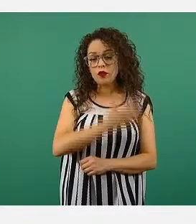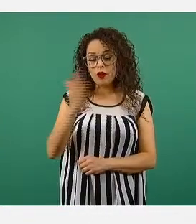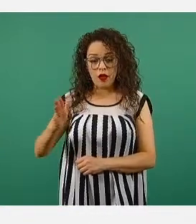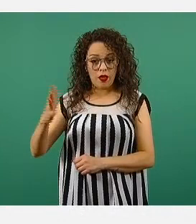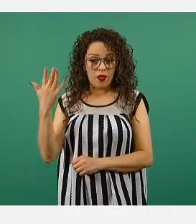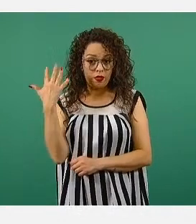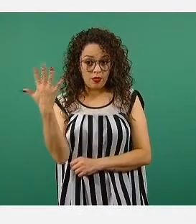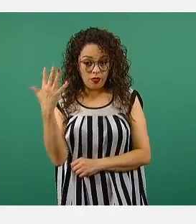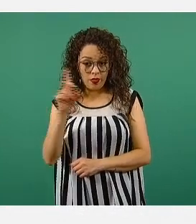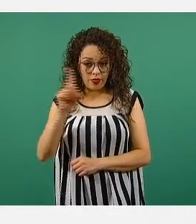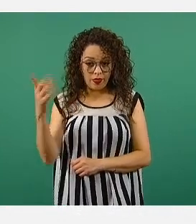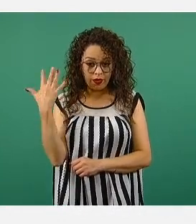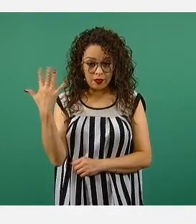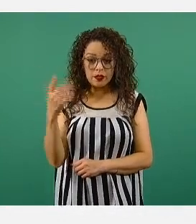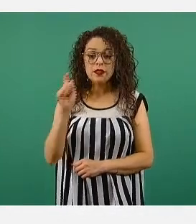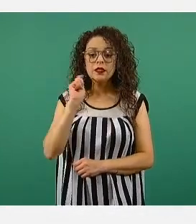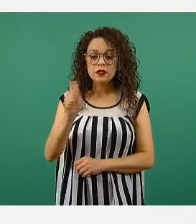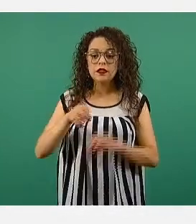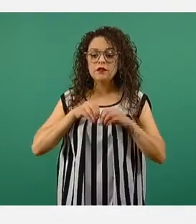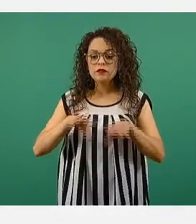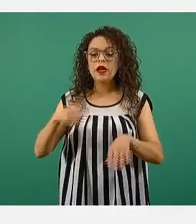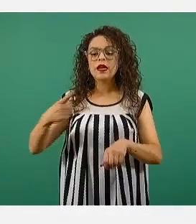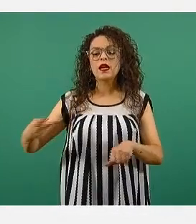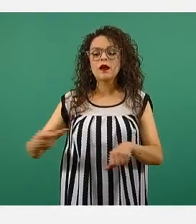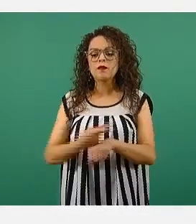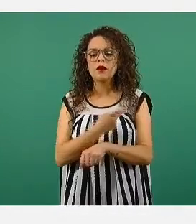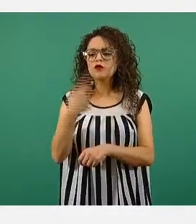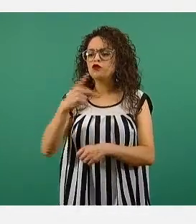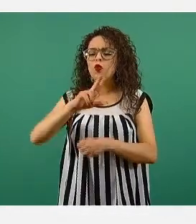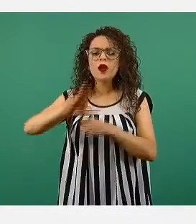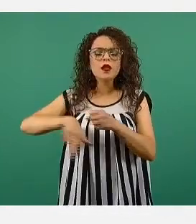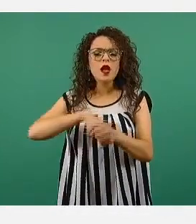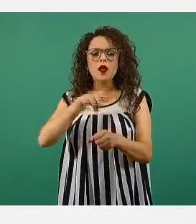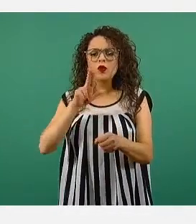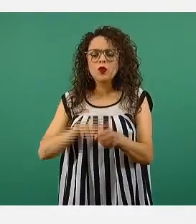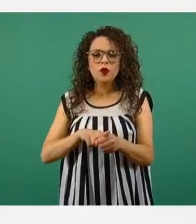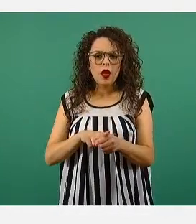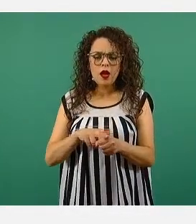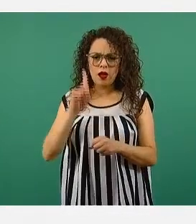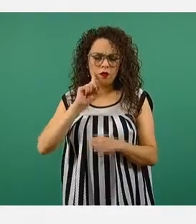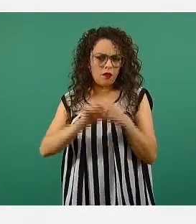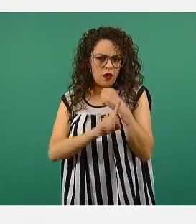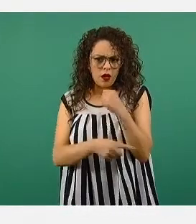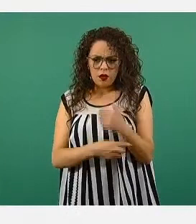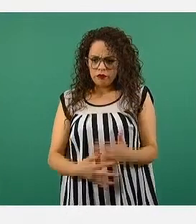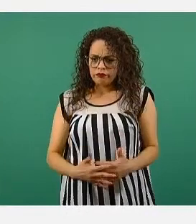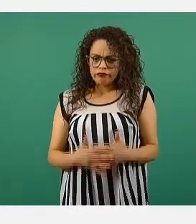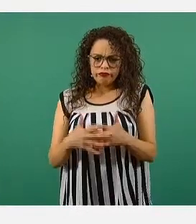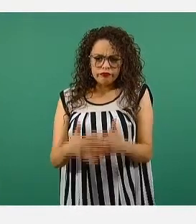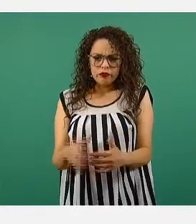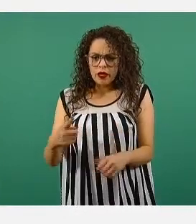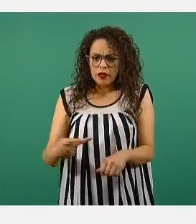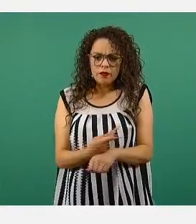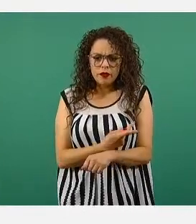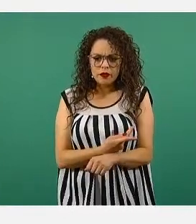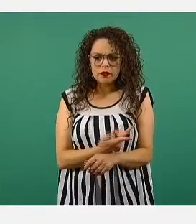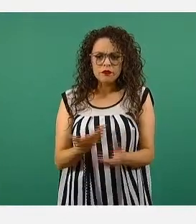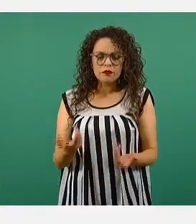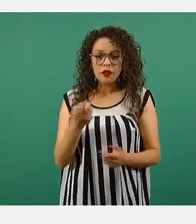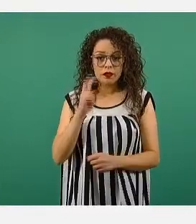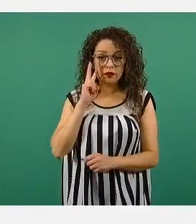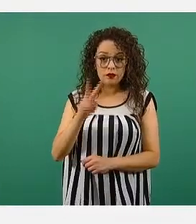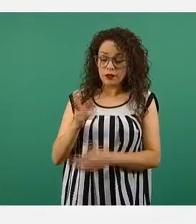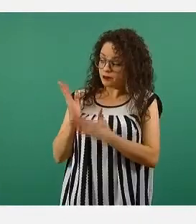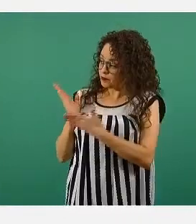incidencia publicada, o sea, lo que ocurre de manera natural en una mujer embarazada, la frecuencia que puede ocurrir cada